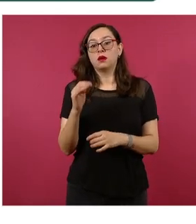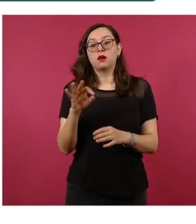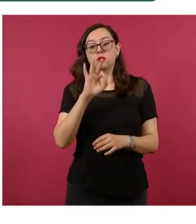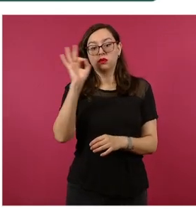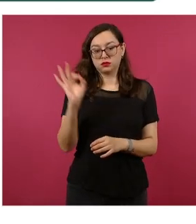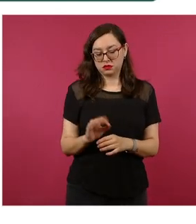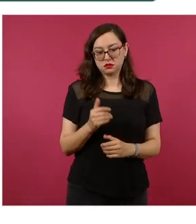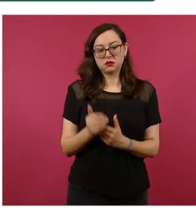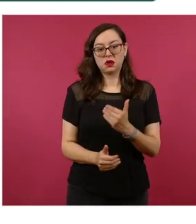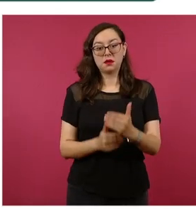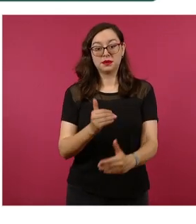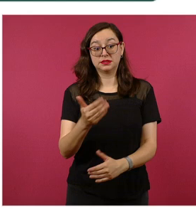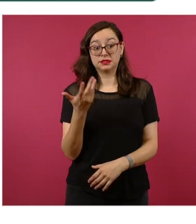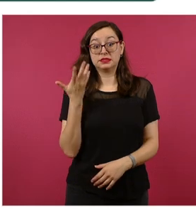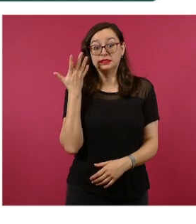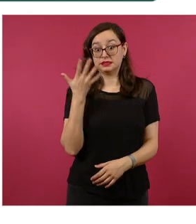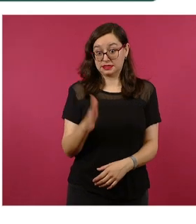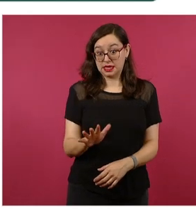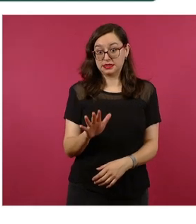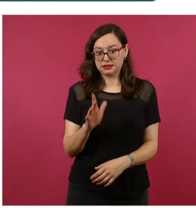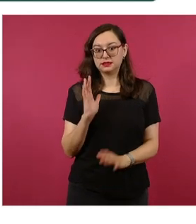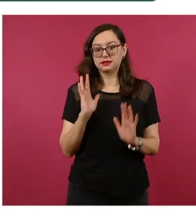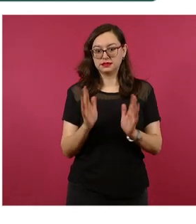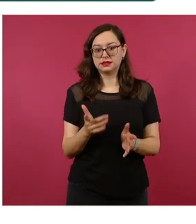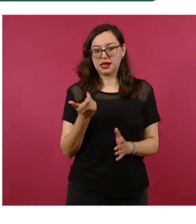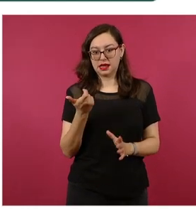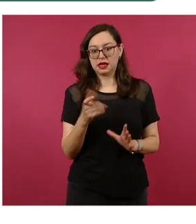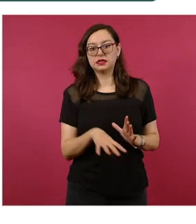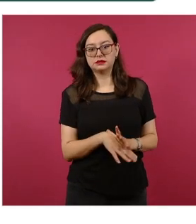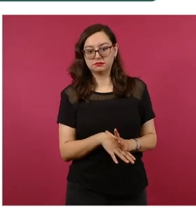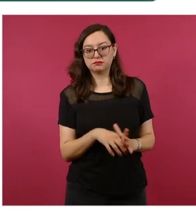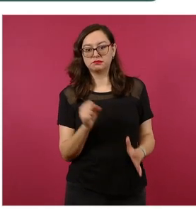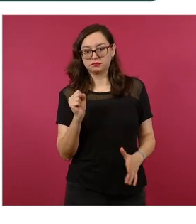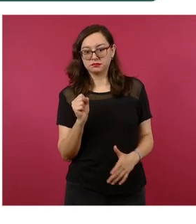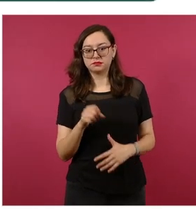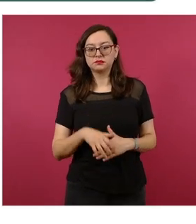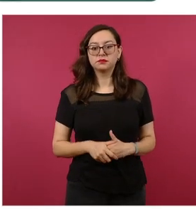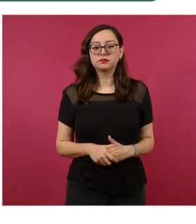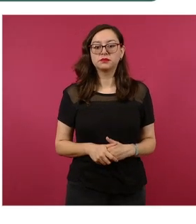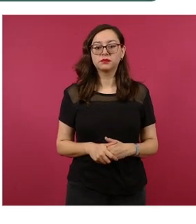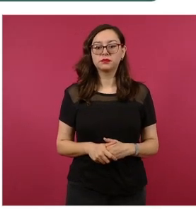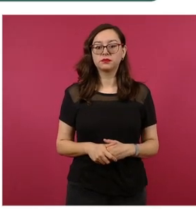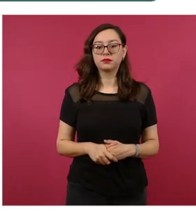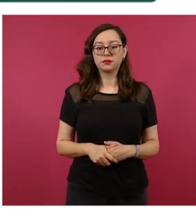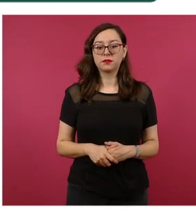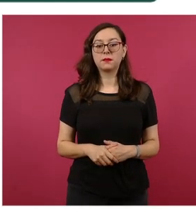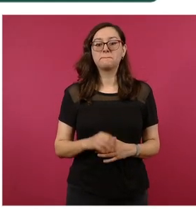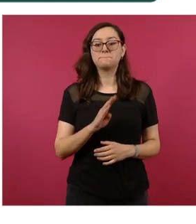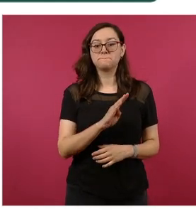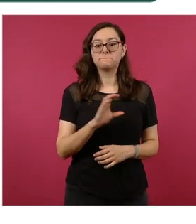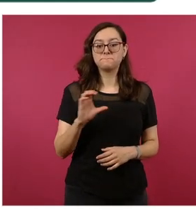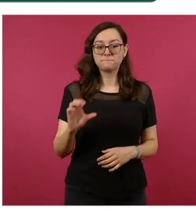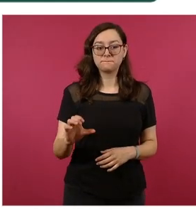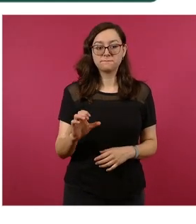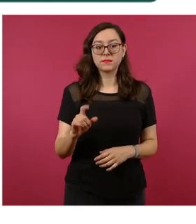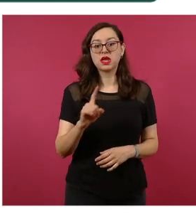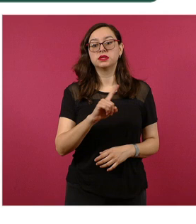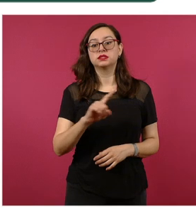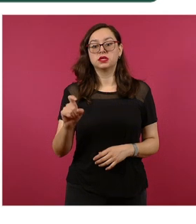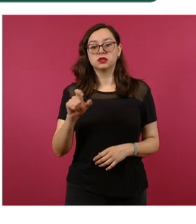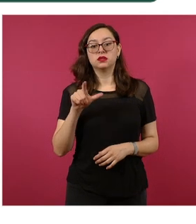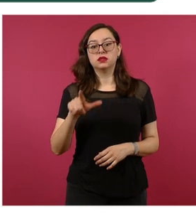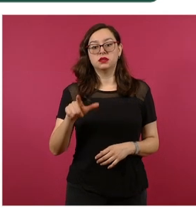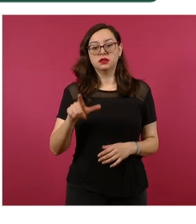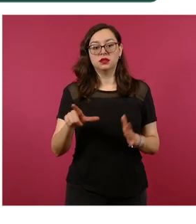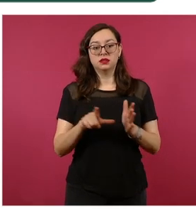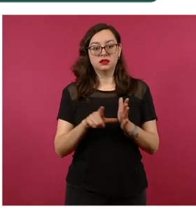ya algún movimiento y listos para empezar las acciones de rehabilitación. Y Baja California, con 117 tarjetas que han